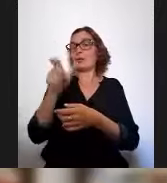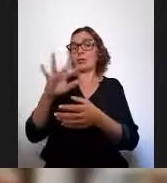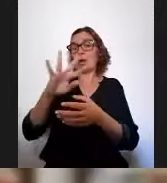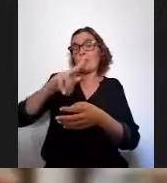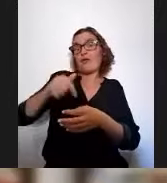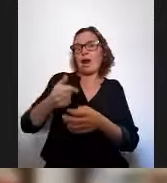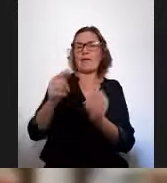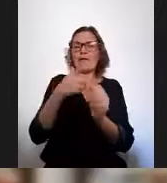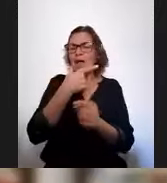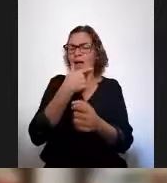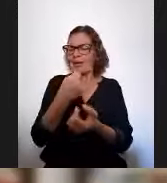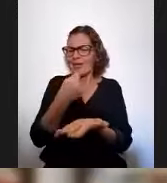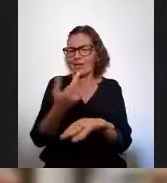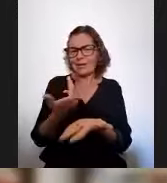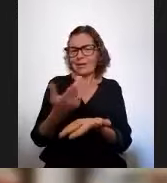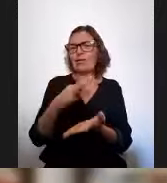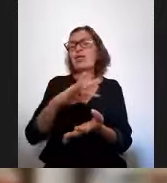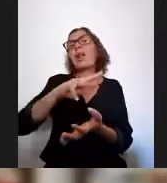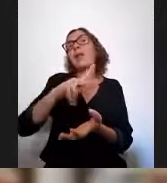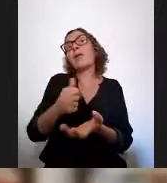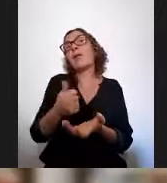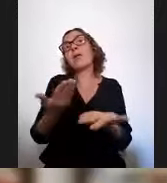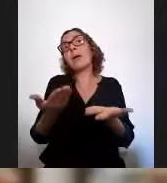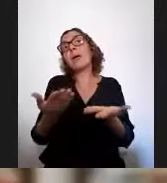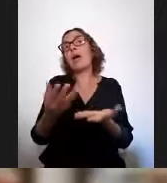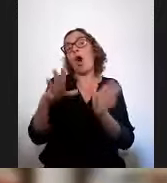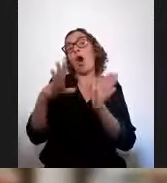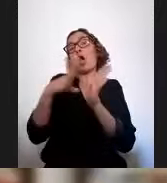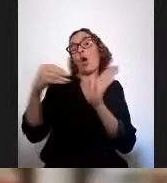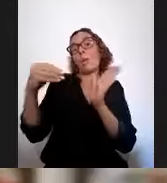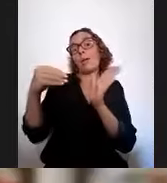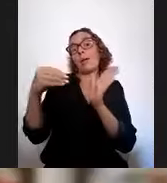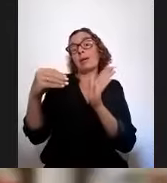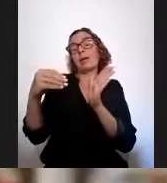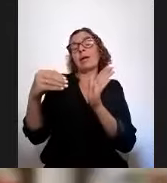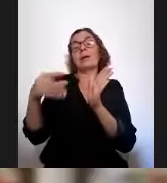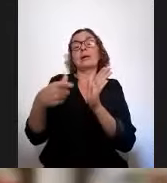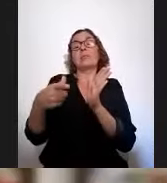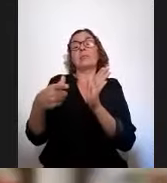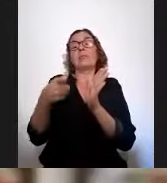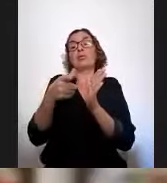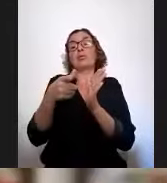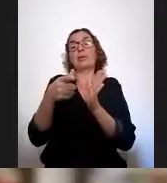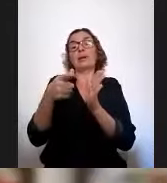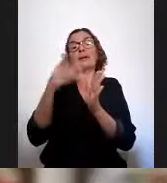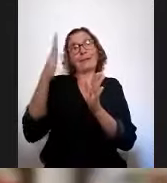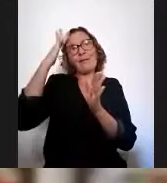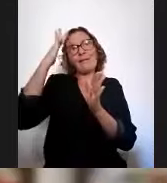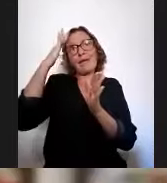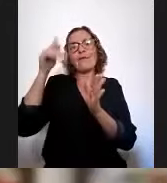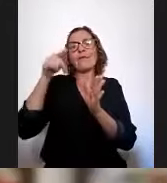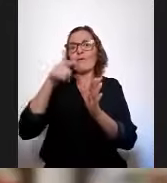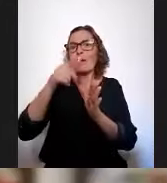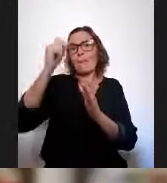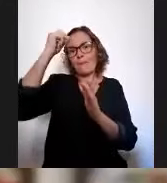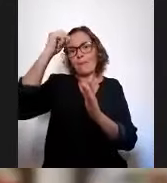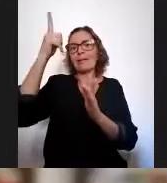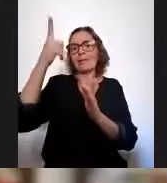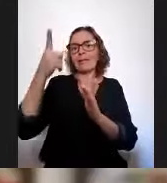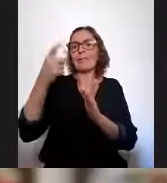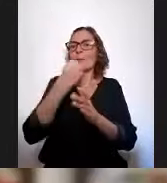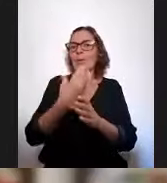fácilmente. O si la roba o copia, tú tenés las capacidades para que sea